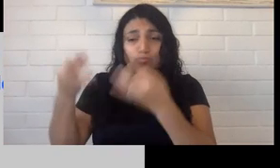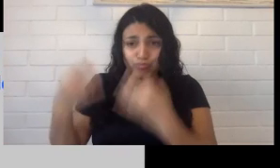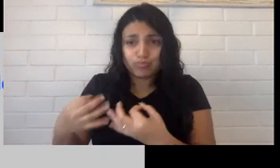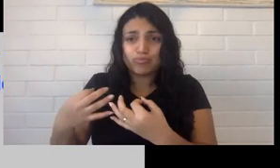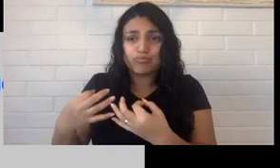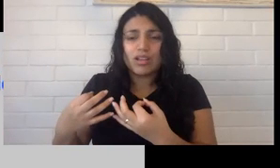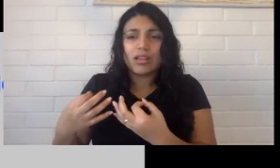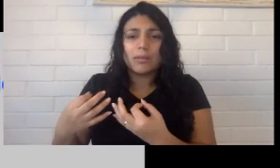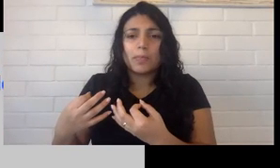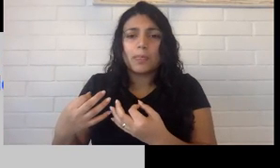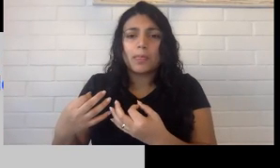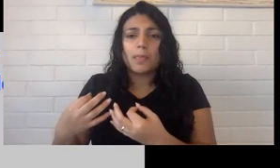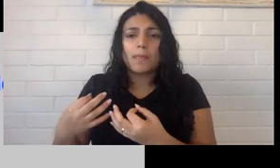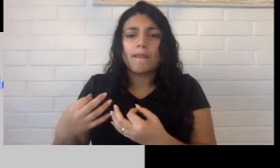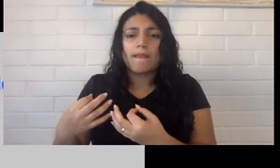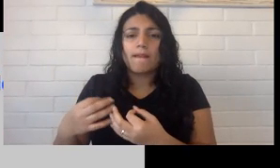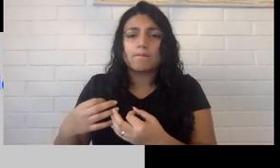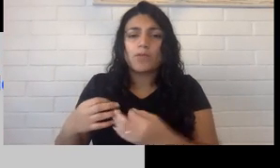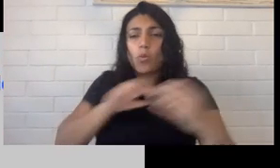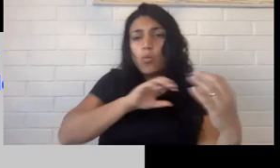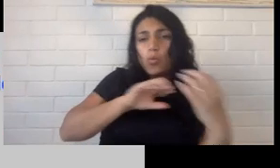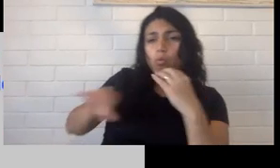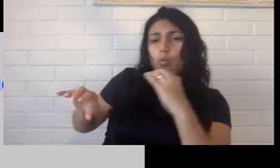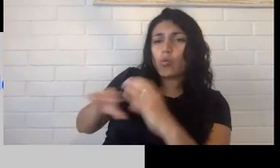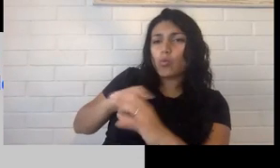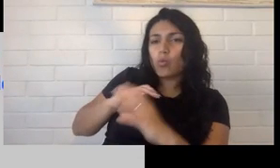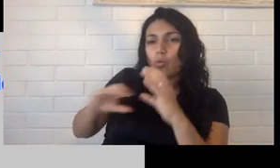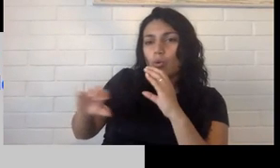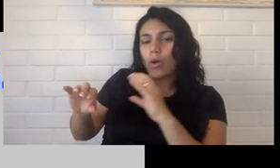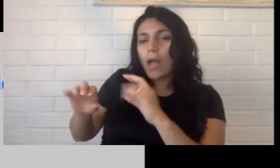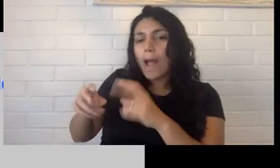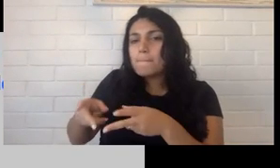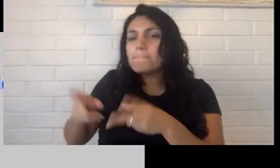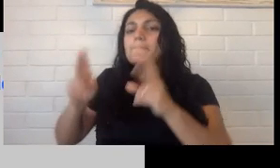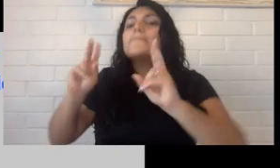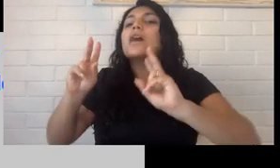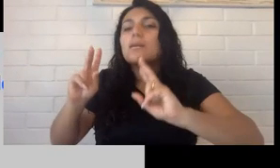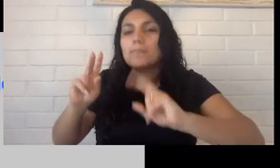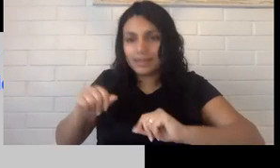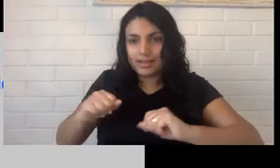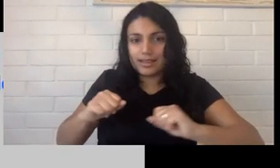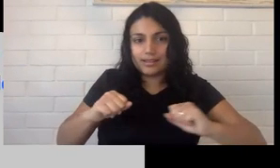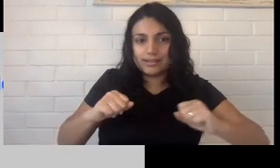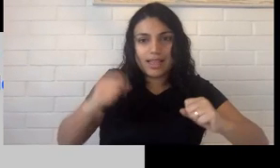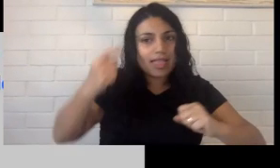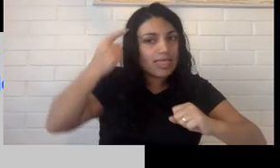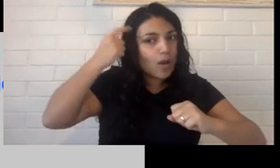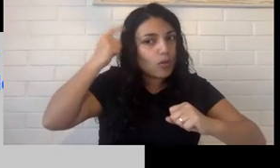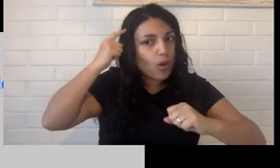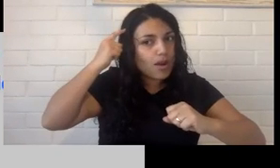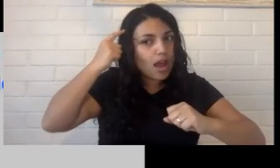garantizaría en ese caso, básicamente permitiendo la transmisión de una neurona